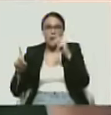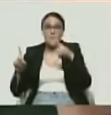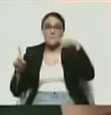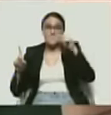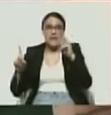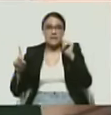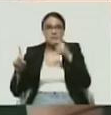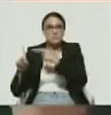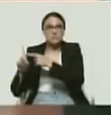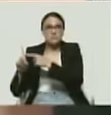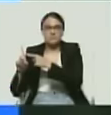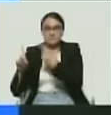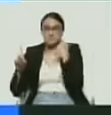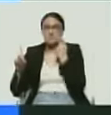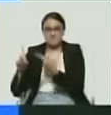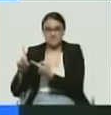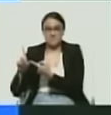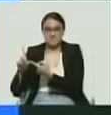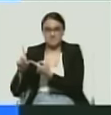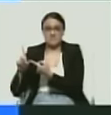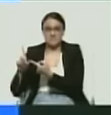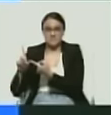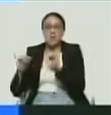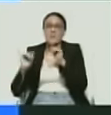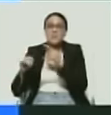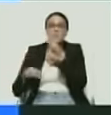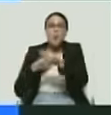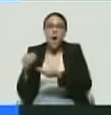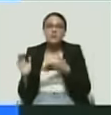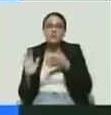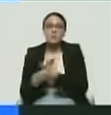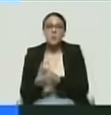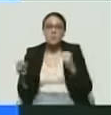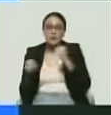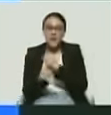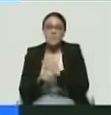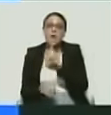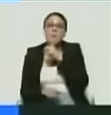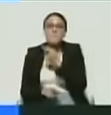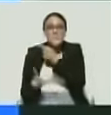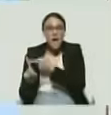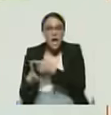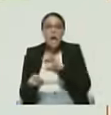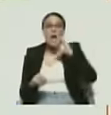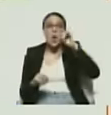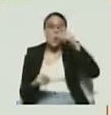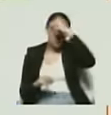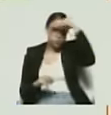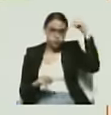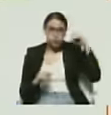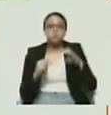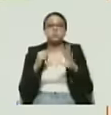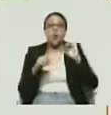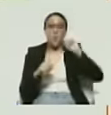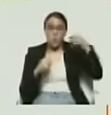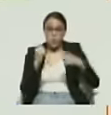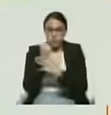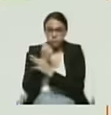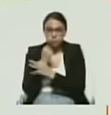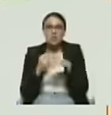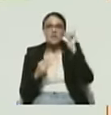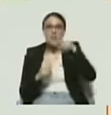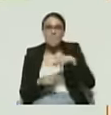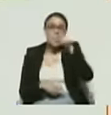creo. Hay varios que hacen méritos. Julio Borges, Juan Guaidó, Leopoldo López. Pero en la política